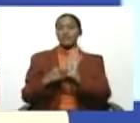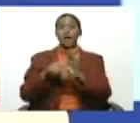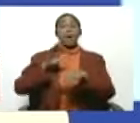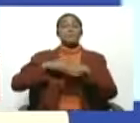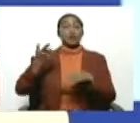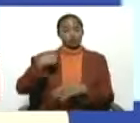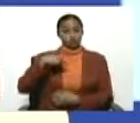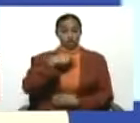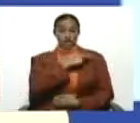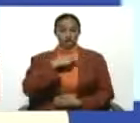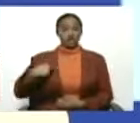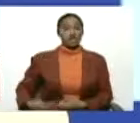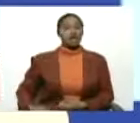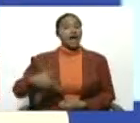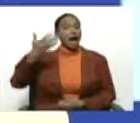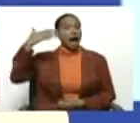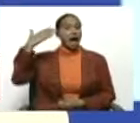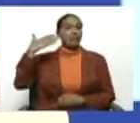de muchas formas